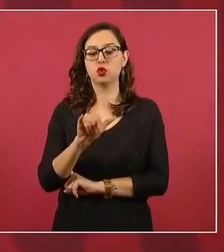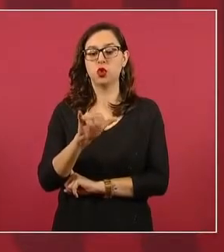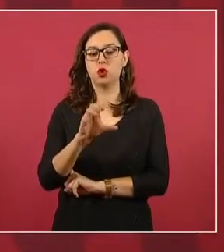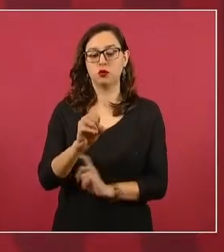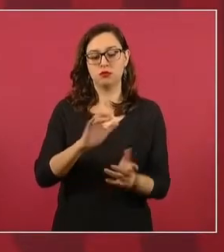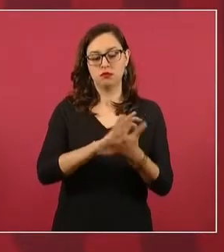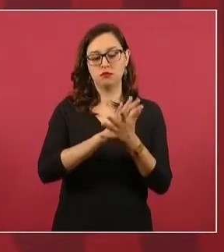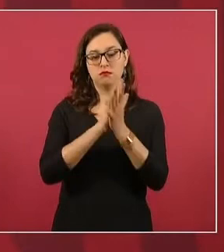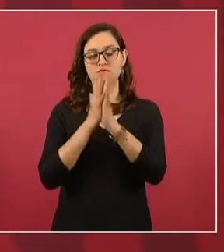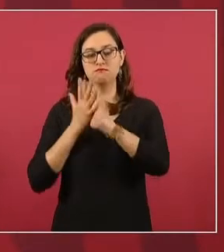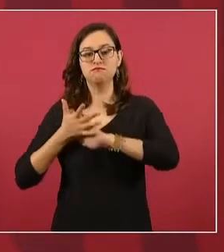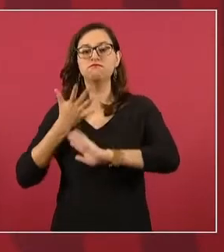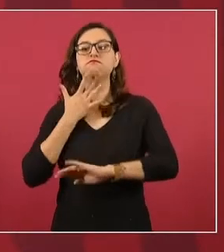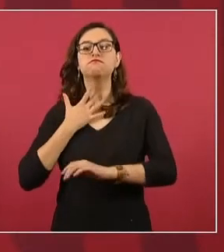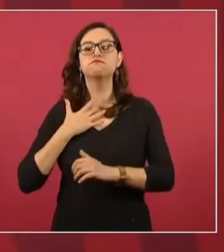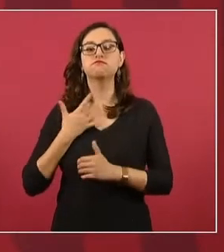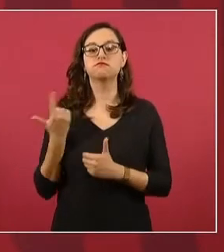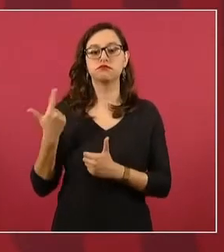Es